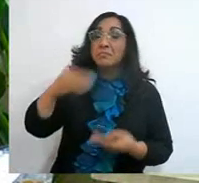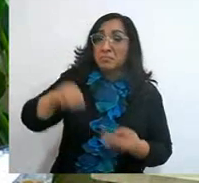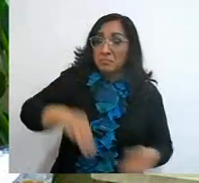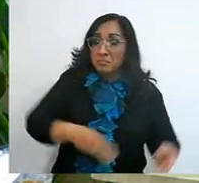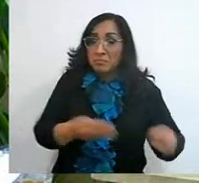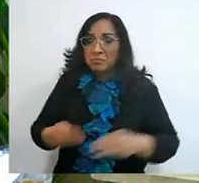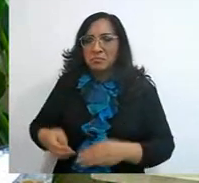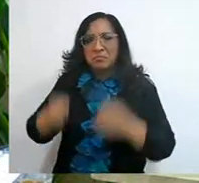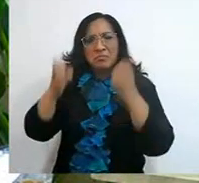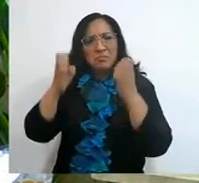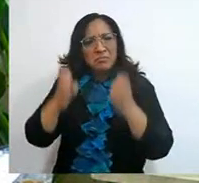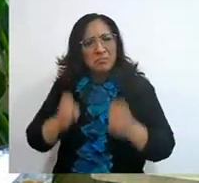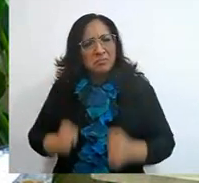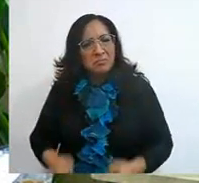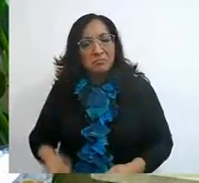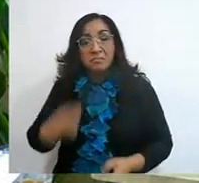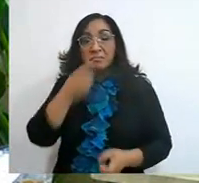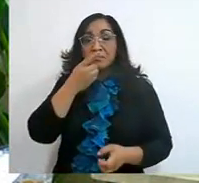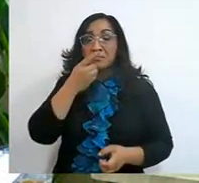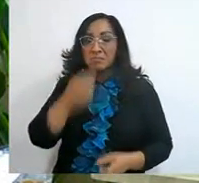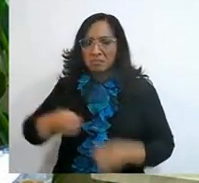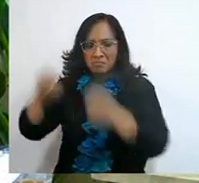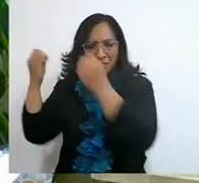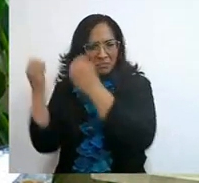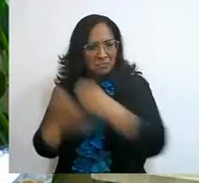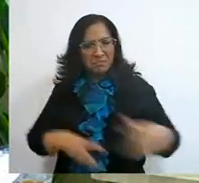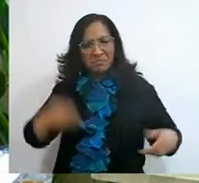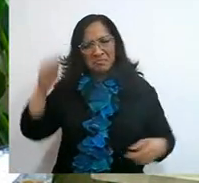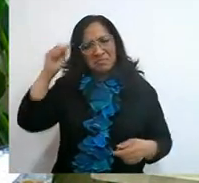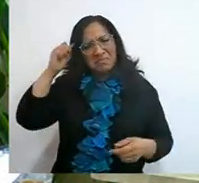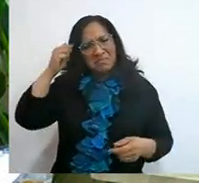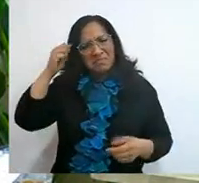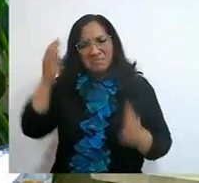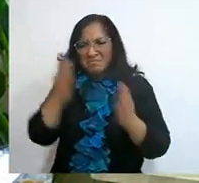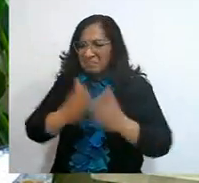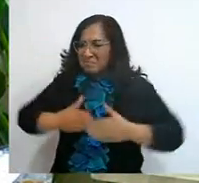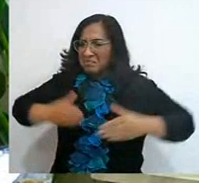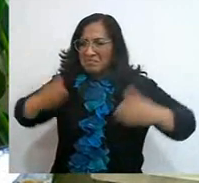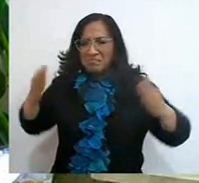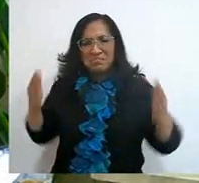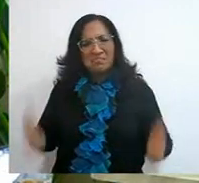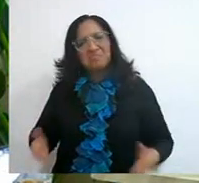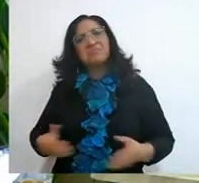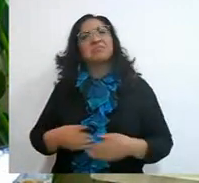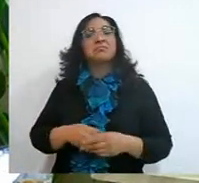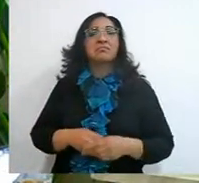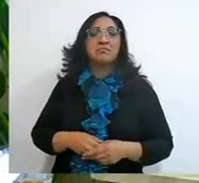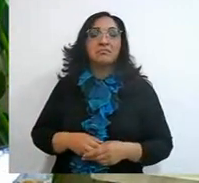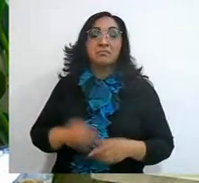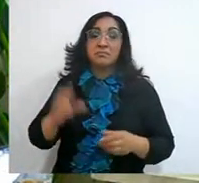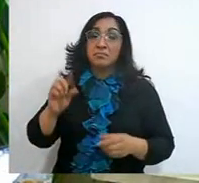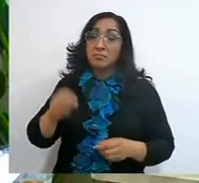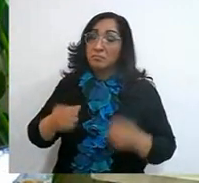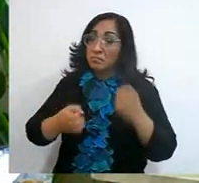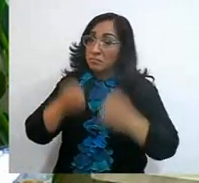La palabra me dice que deje la ira, porque la ira del hombre no obra la justicia de